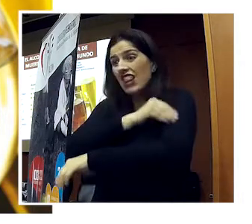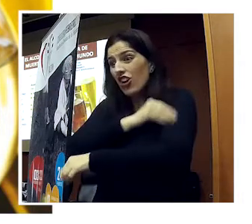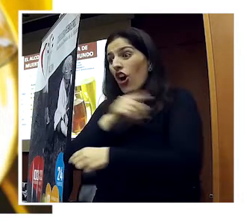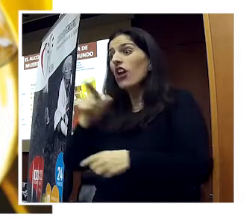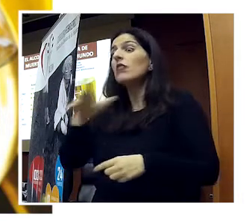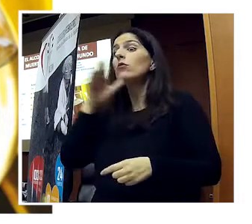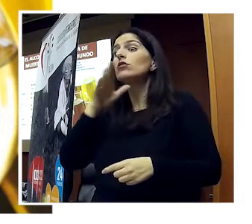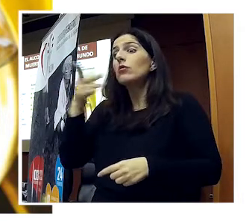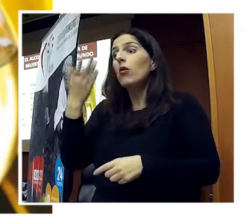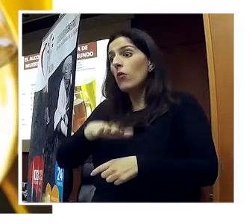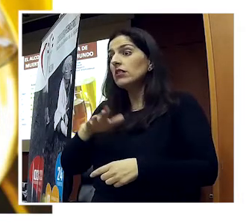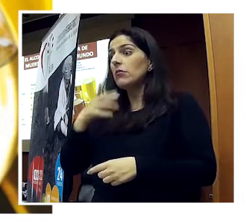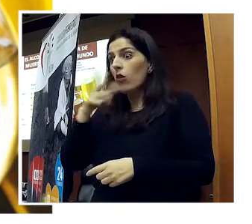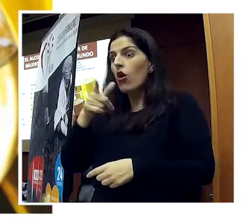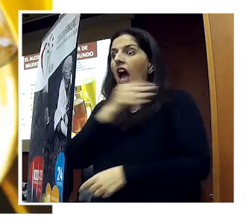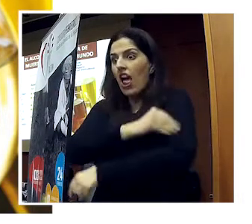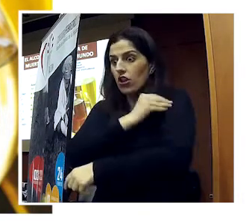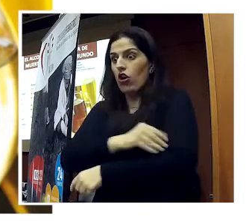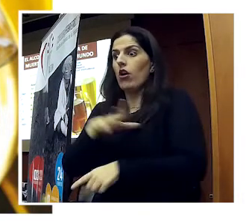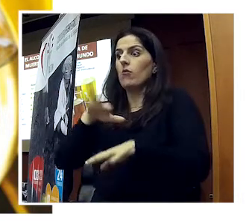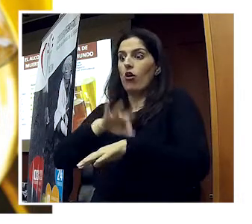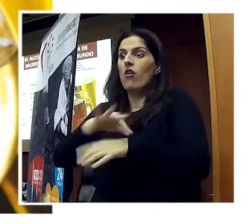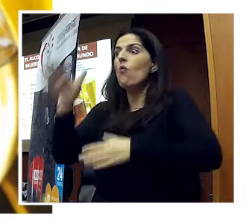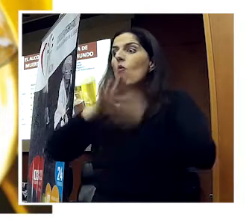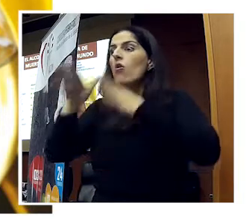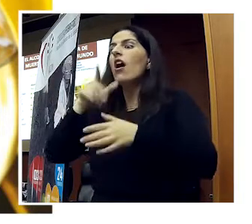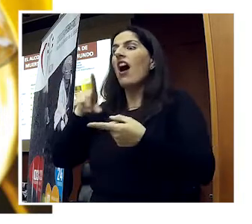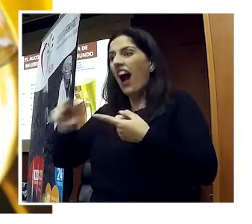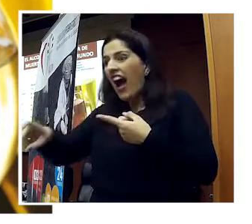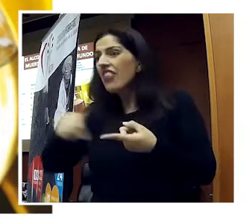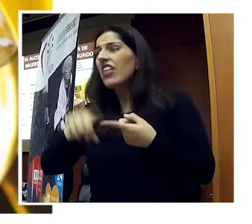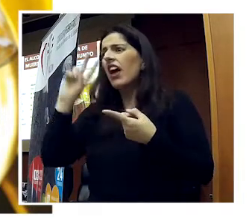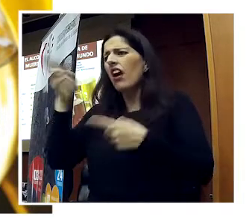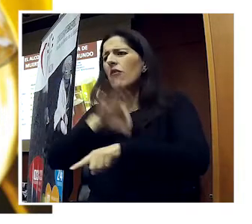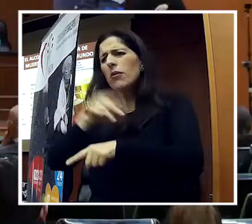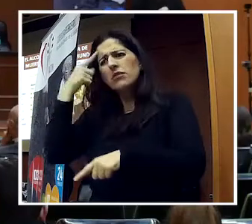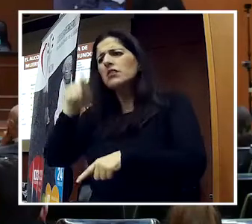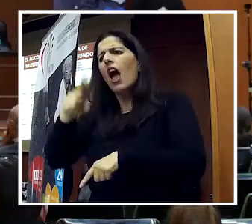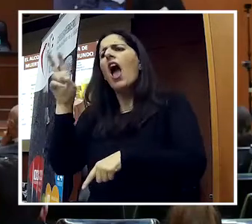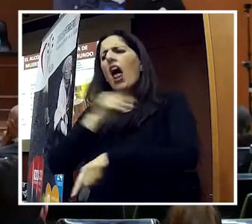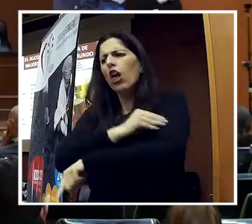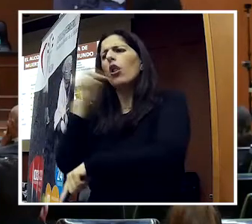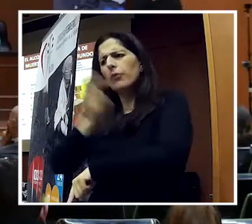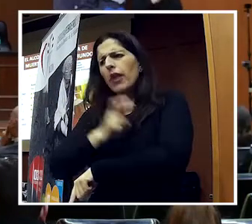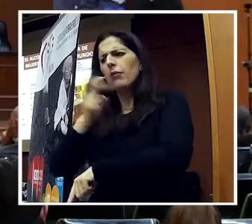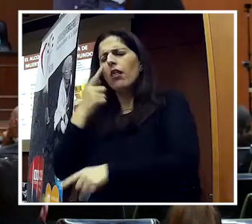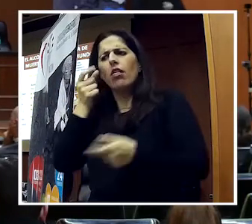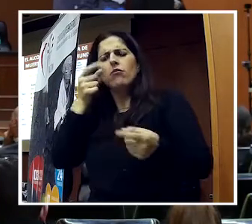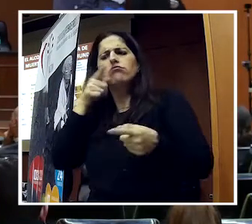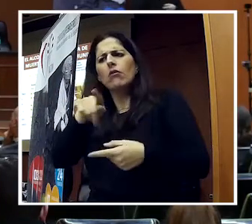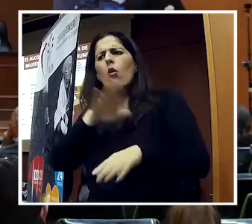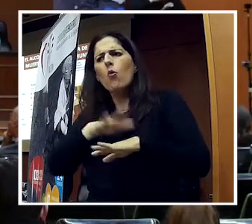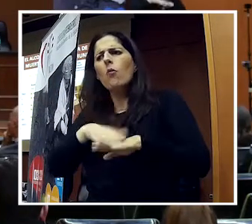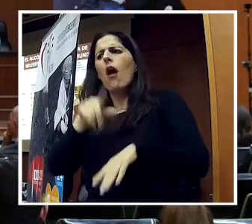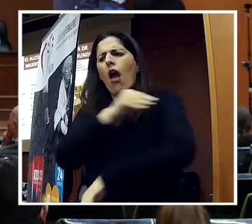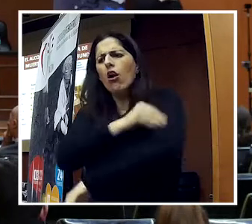causa de muerte evitable en el mundo y además está relacionado con muchísimos cánceres. Entonces, por tanto, aunque puede ser cierto, y parece que sí, que existen algunas